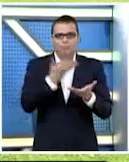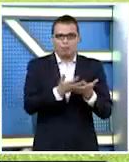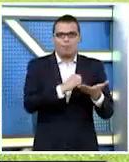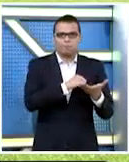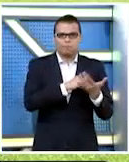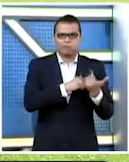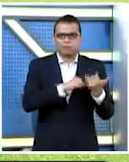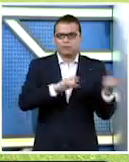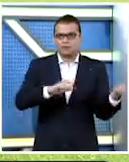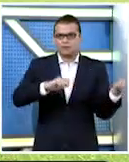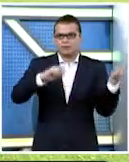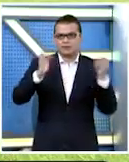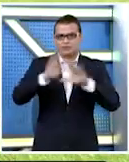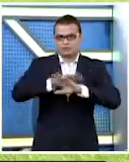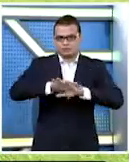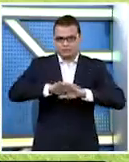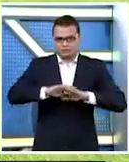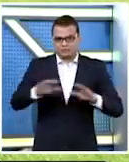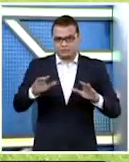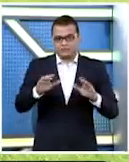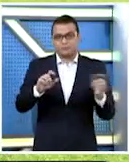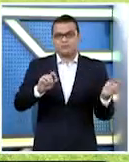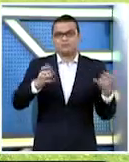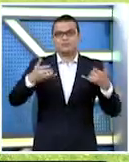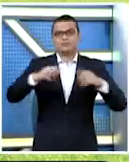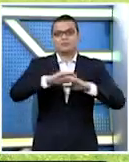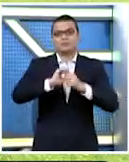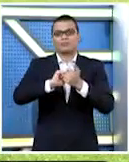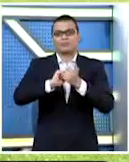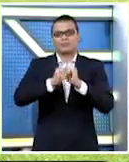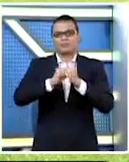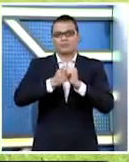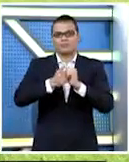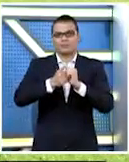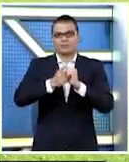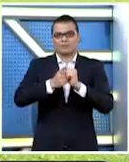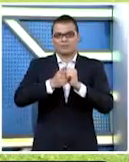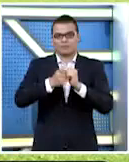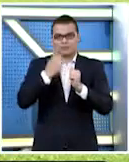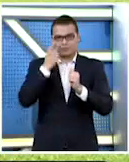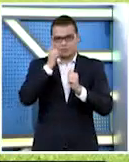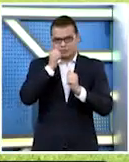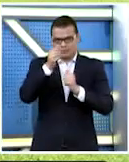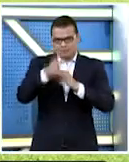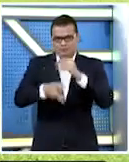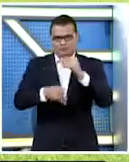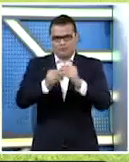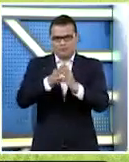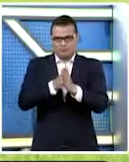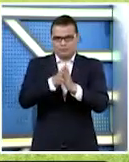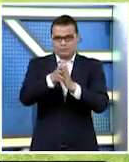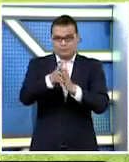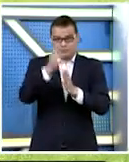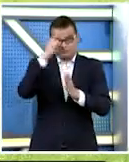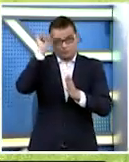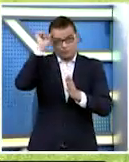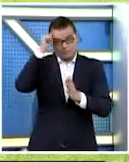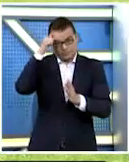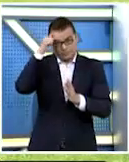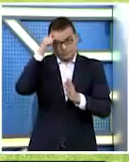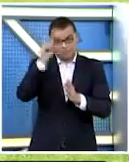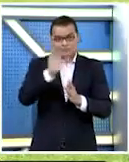que puedan acomodar a su familia hasta que los deportes en 90 minutos nos vemos mañana dios mediante pero antes recuerda